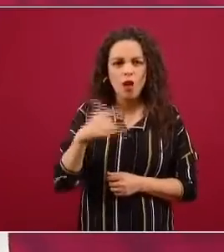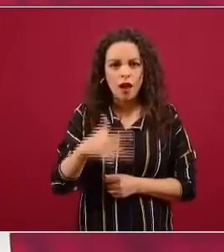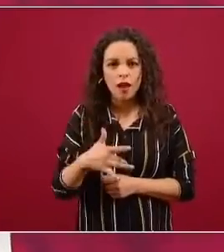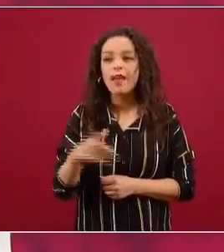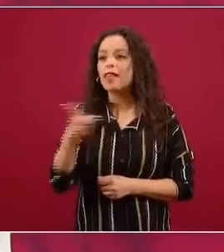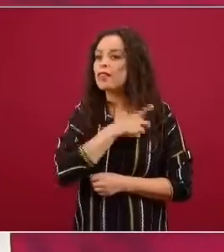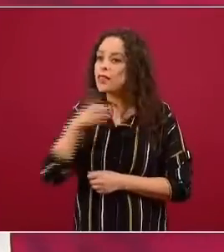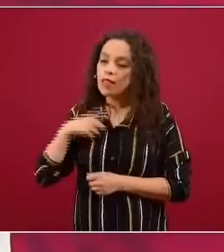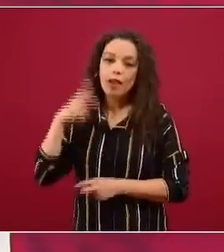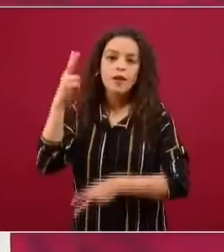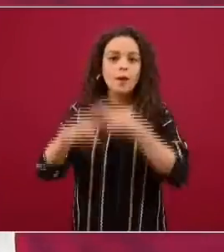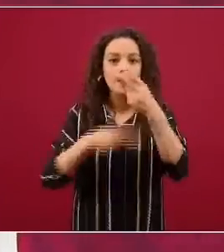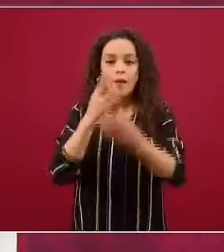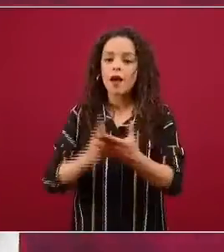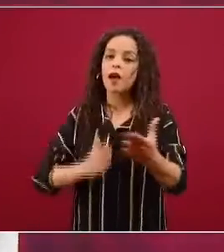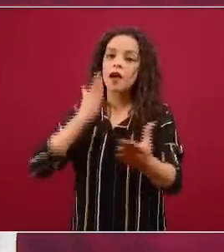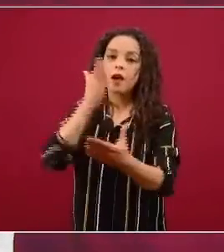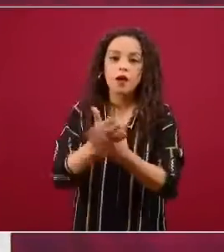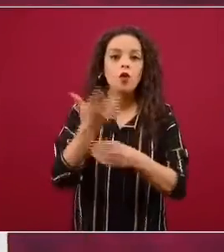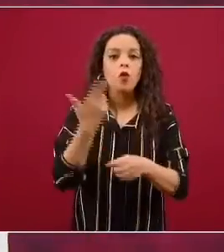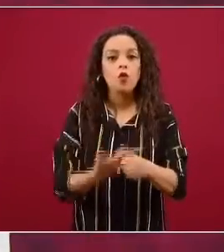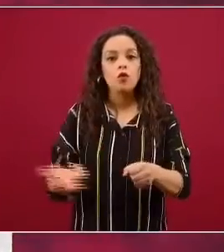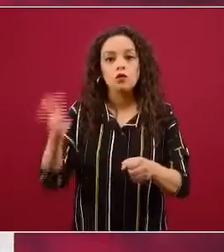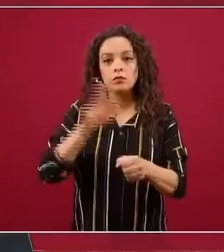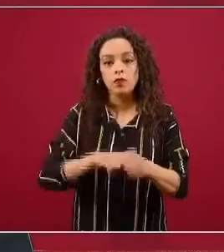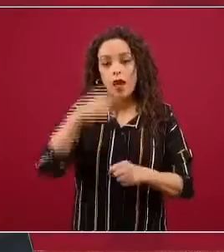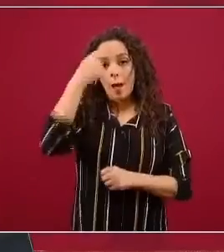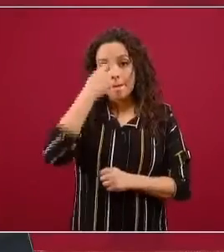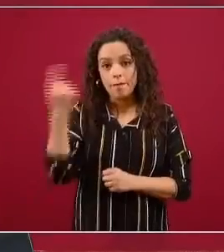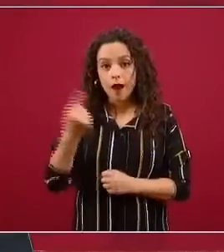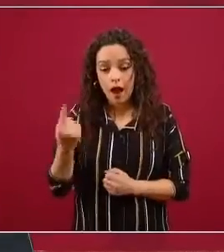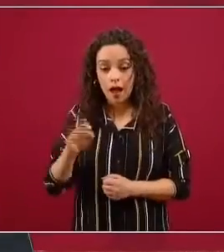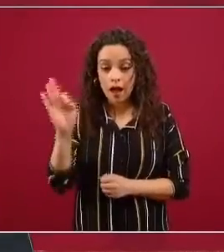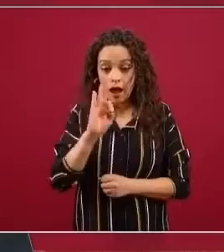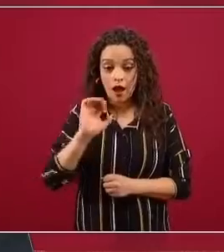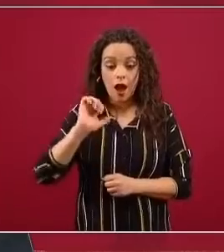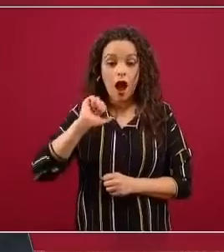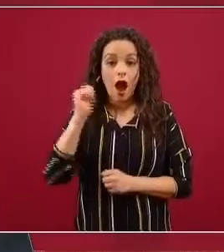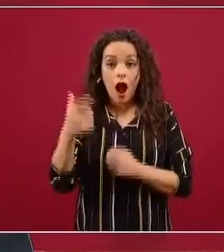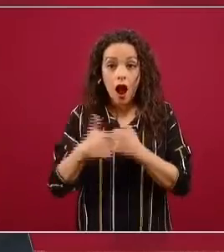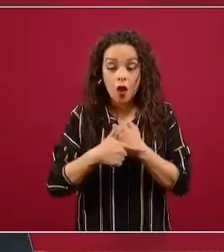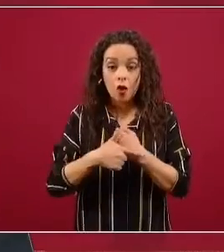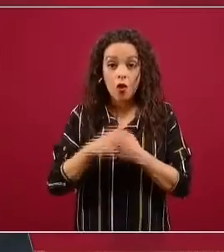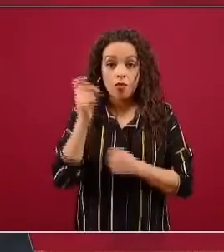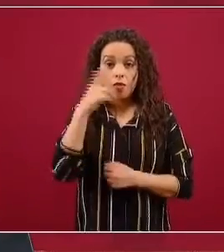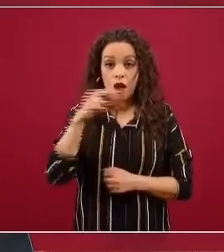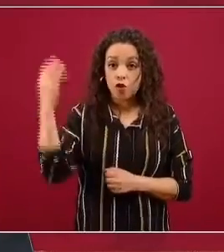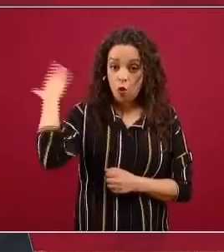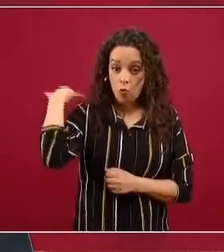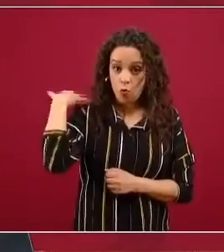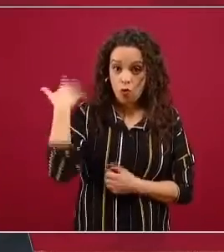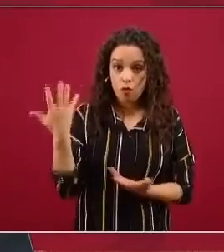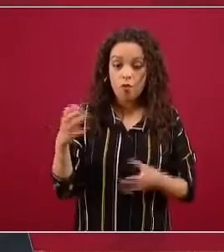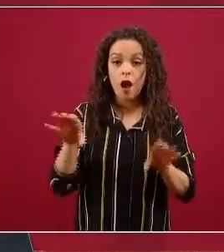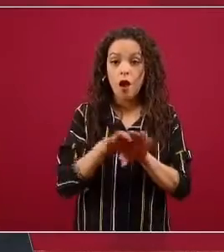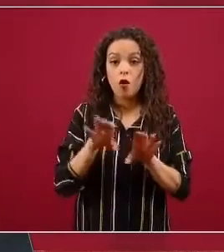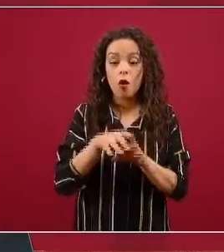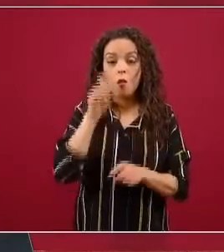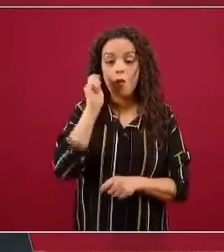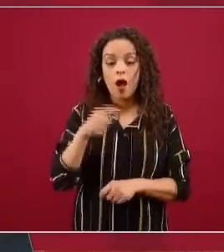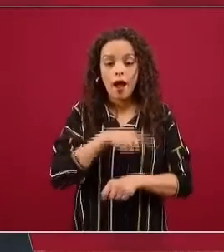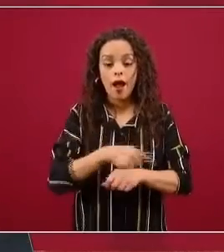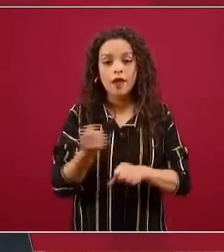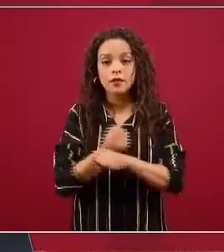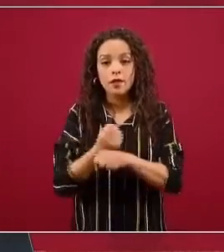Y vaya al hospital para que se detecte más oportunamente si tiene un daño importante de los pulmones, cómo está oxigenando su sangre, que se